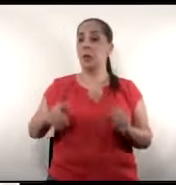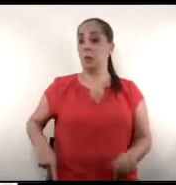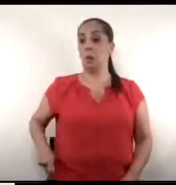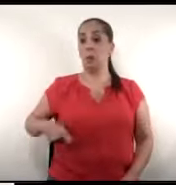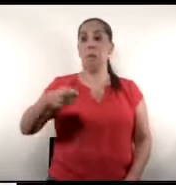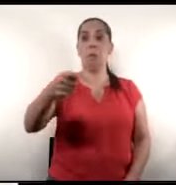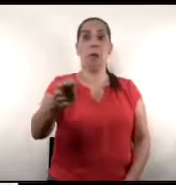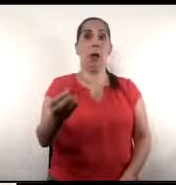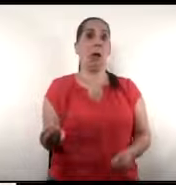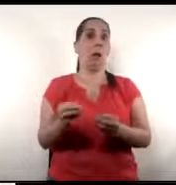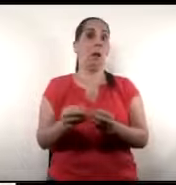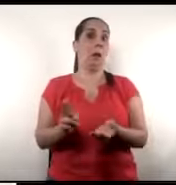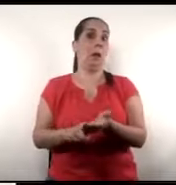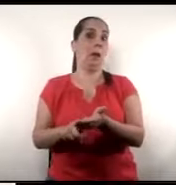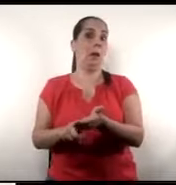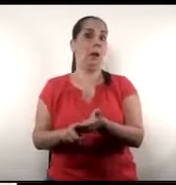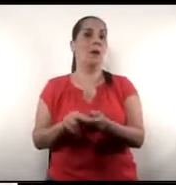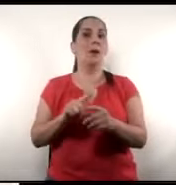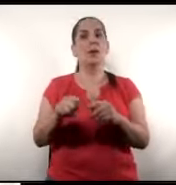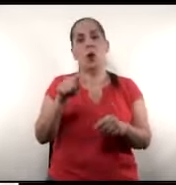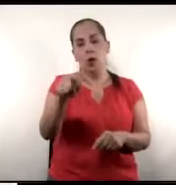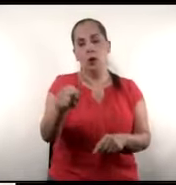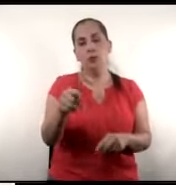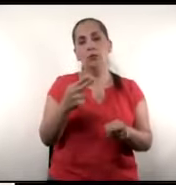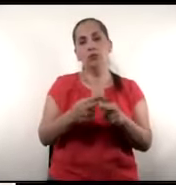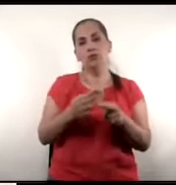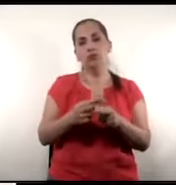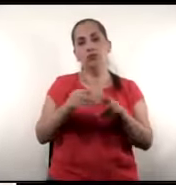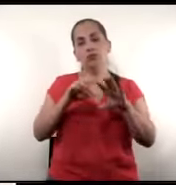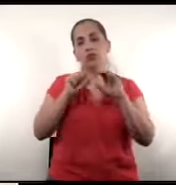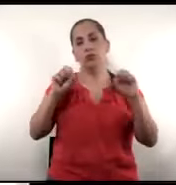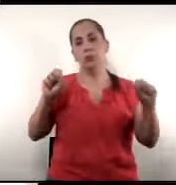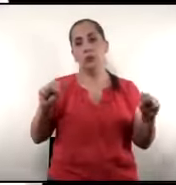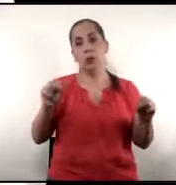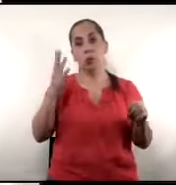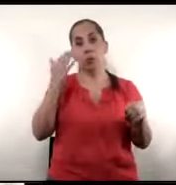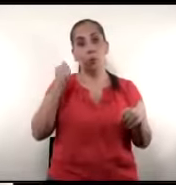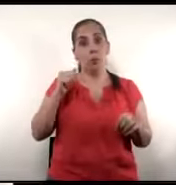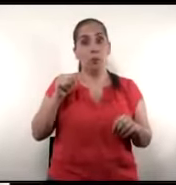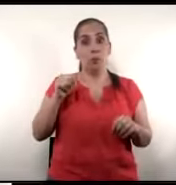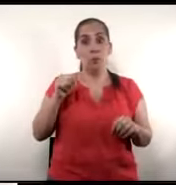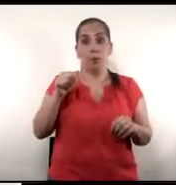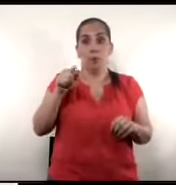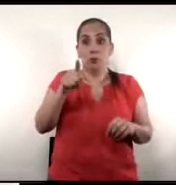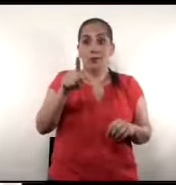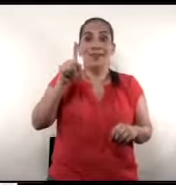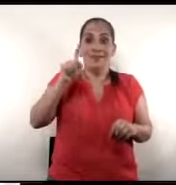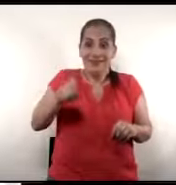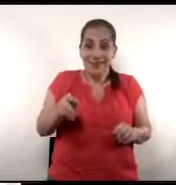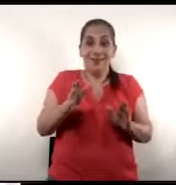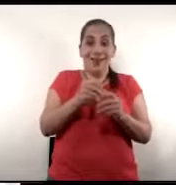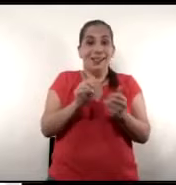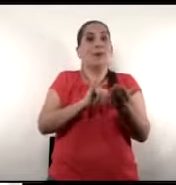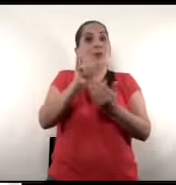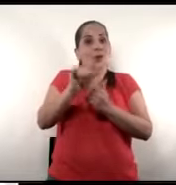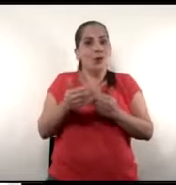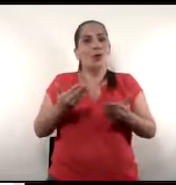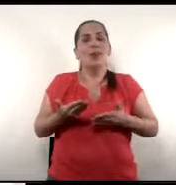una coima en esa adjudicación, esa es una forma de corrupción, porque desde el momento en que usted no saca el proyecto a